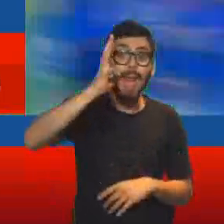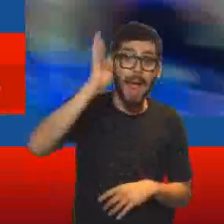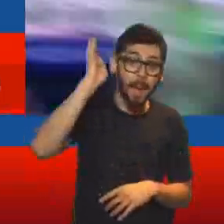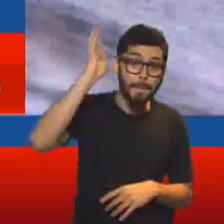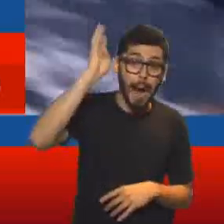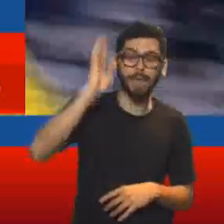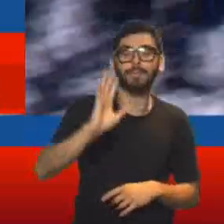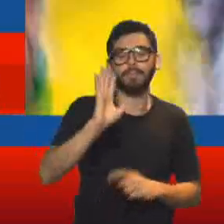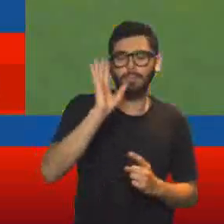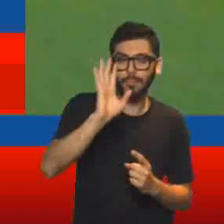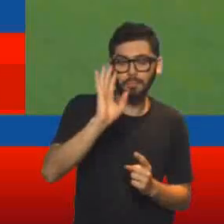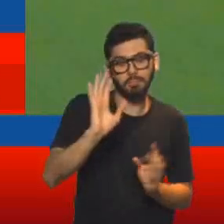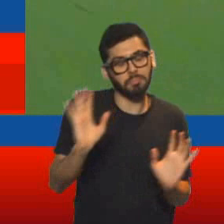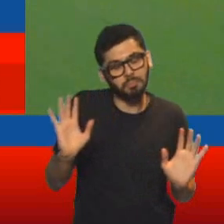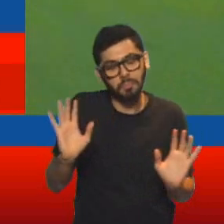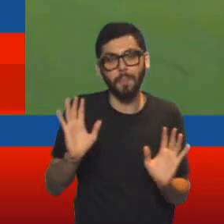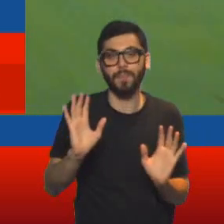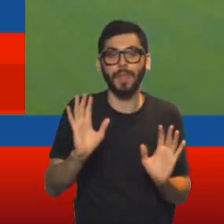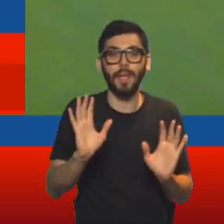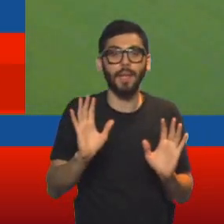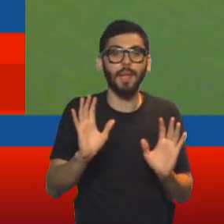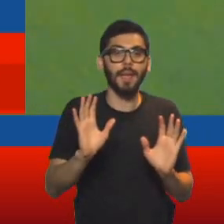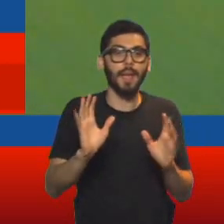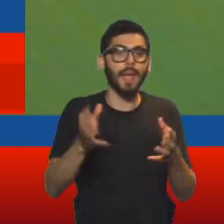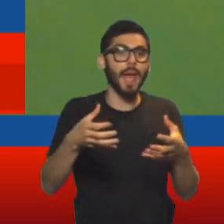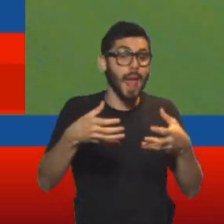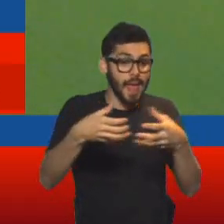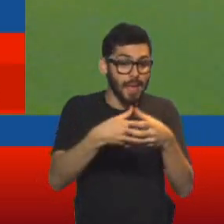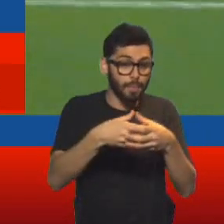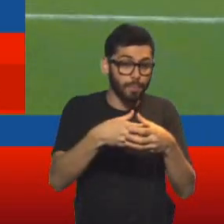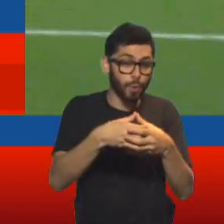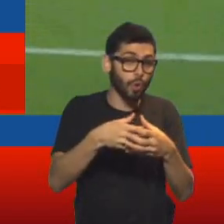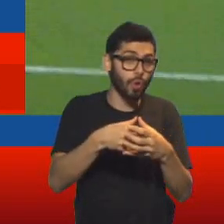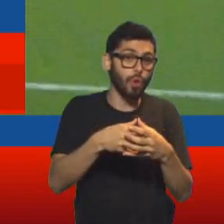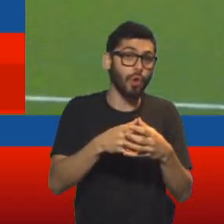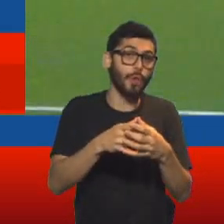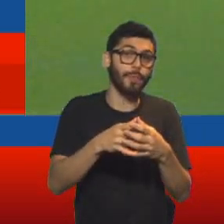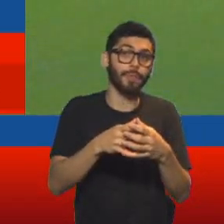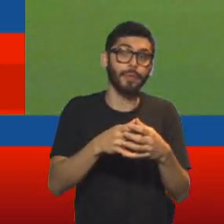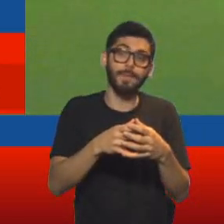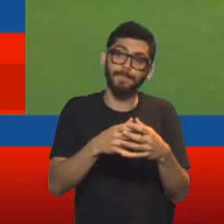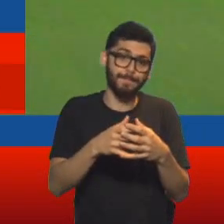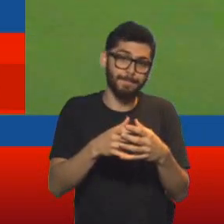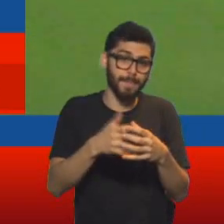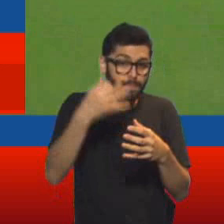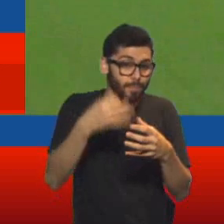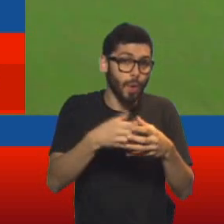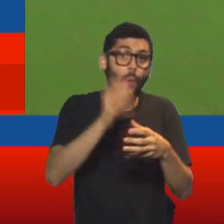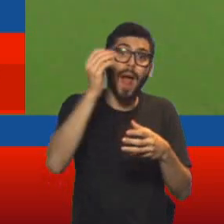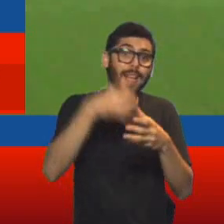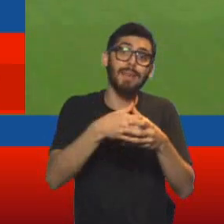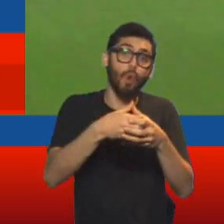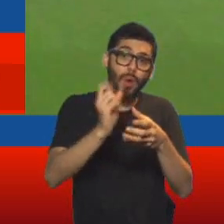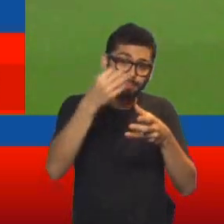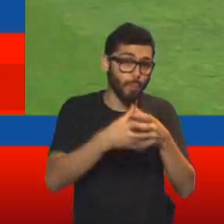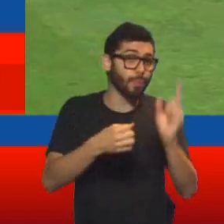muy poco. No es un equipo con Neymar. Sí. Es Neymar y 10 más. Sí, bueno, la selección argentina tampoco sé si